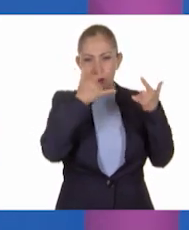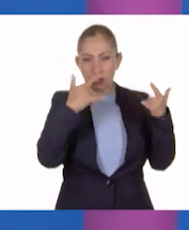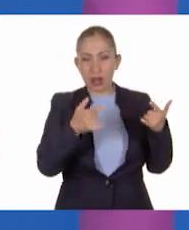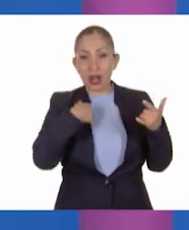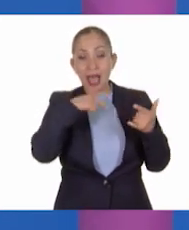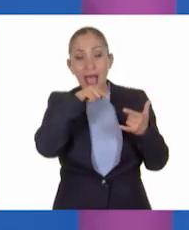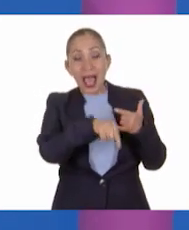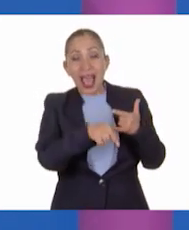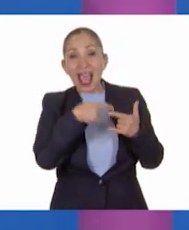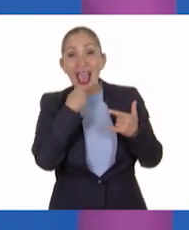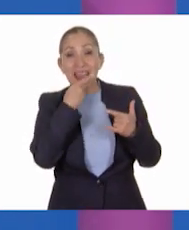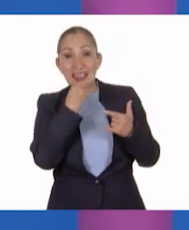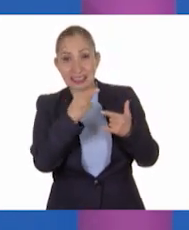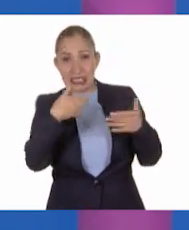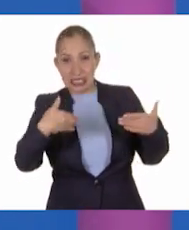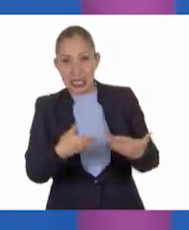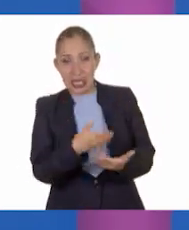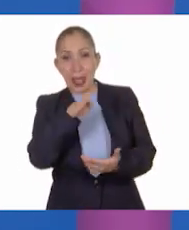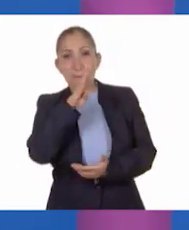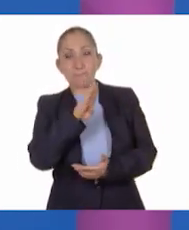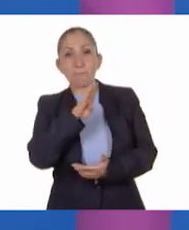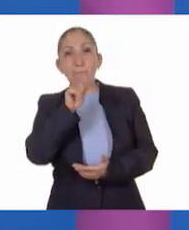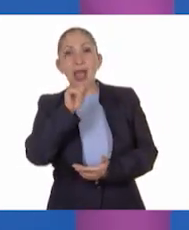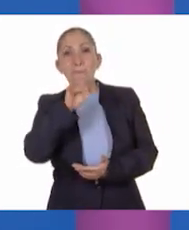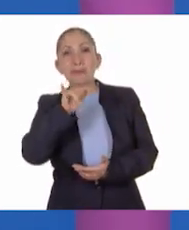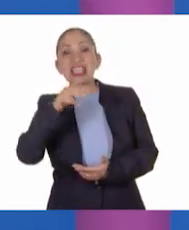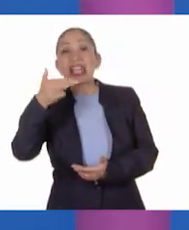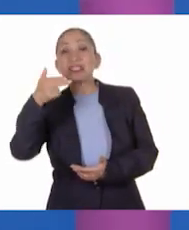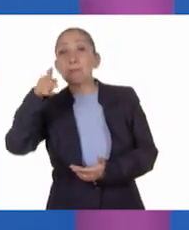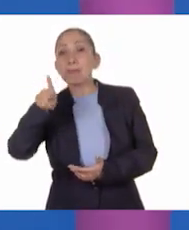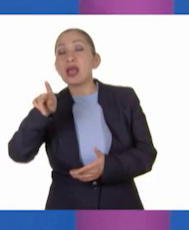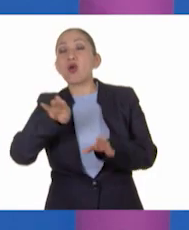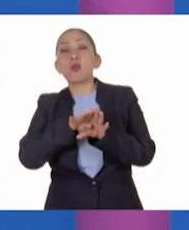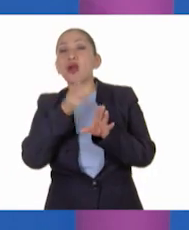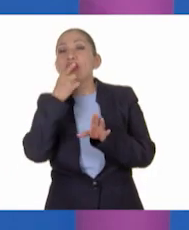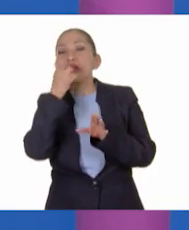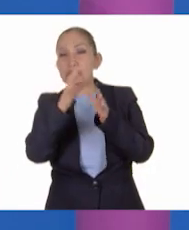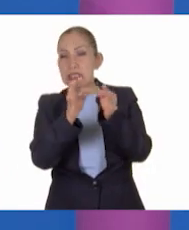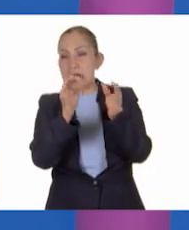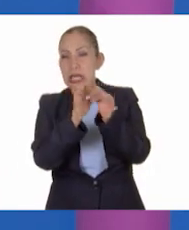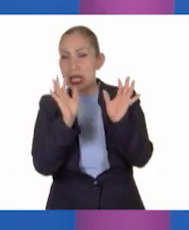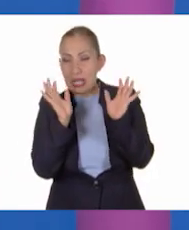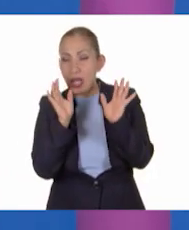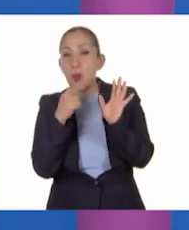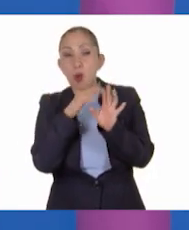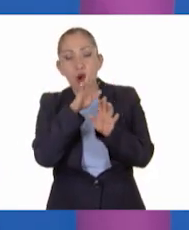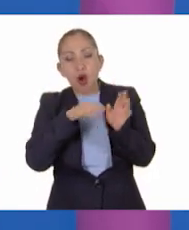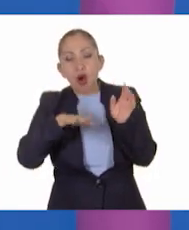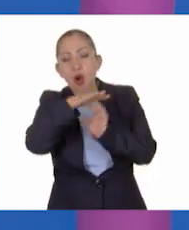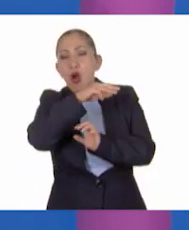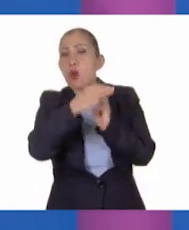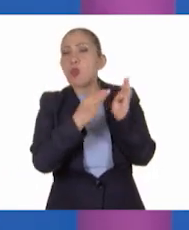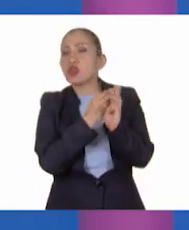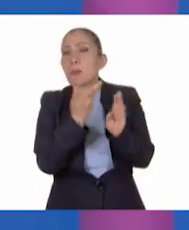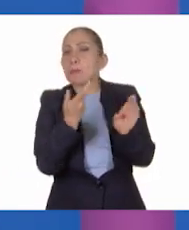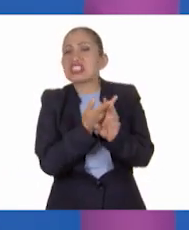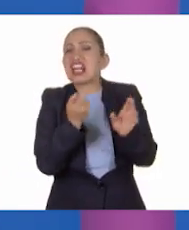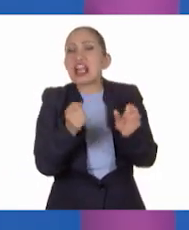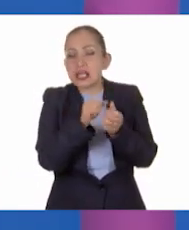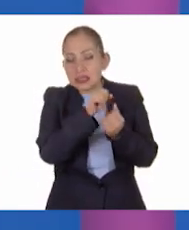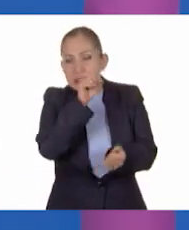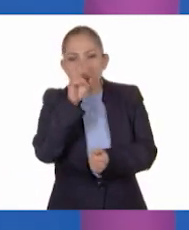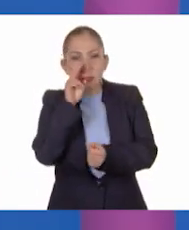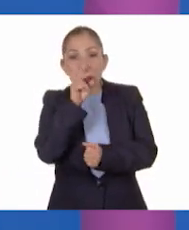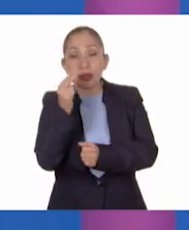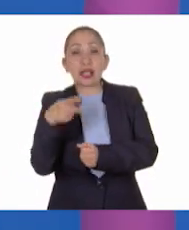tipo de producto que se oferta, que es el Baby HP, y la manera de hacerlo, dicen mucho sobre el mundo en el que ocurren los hechos.